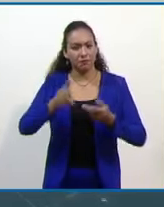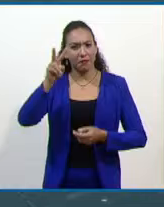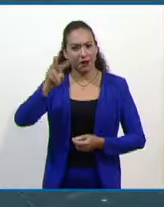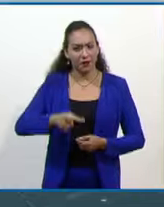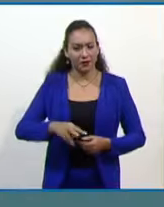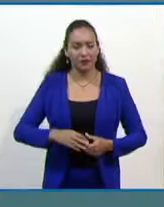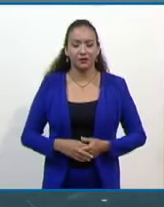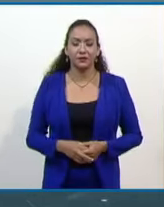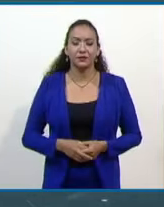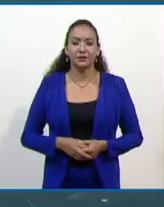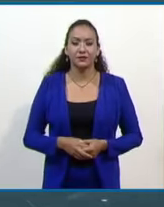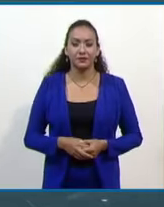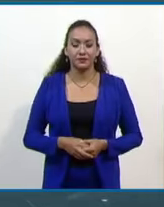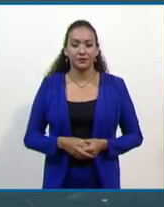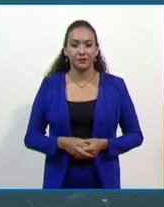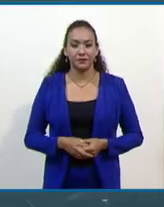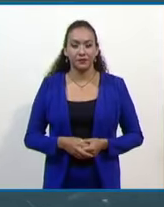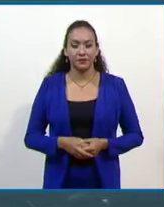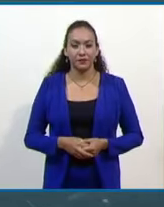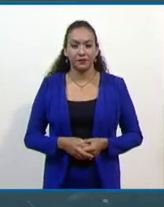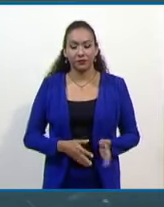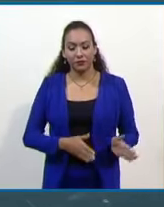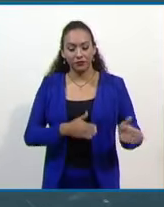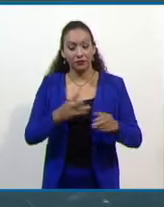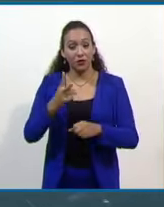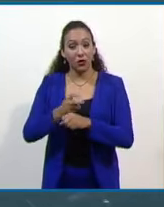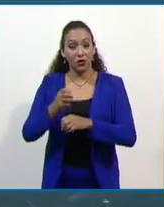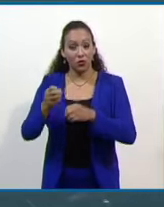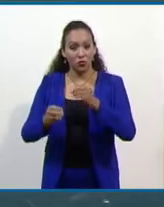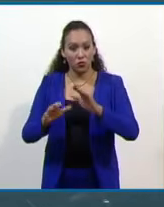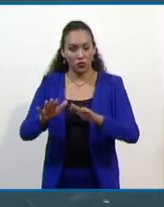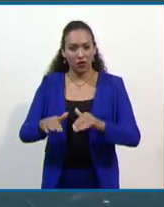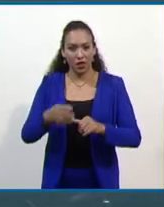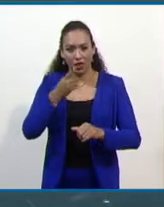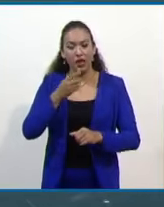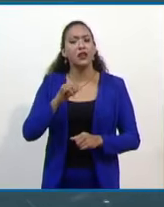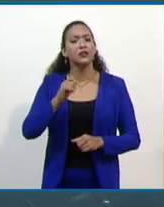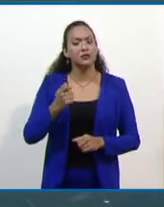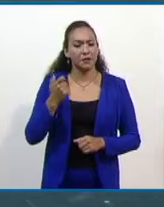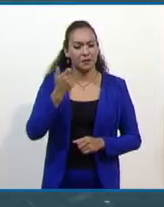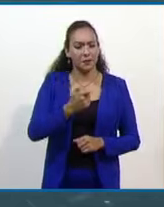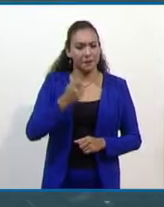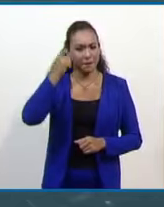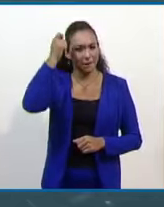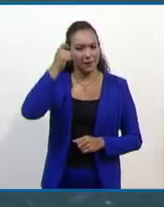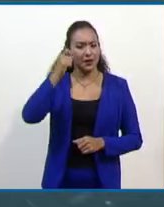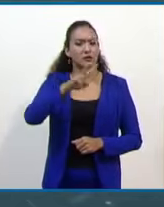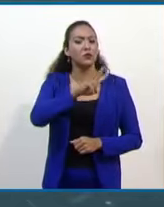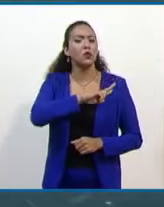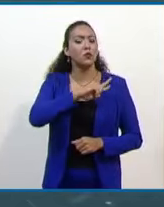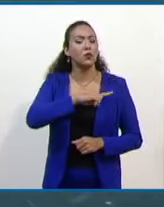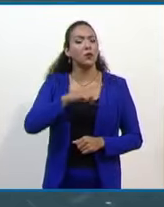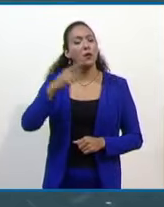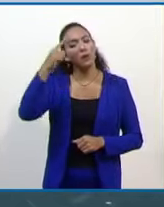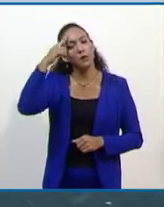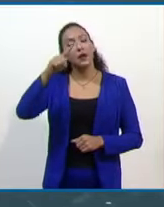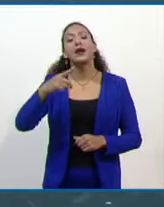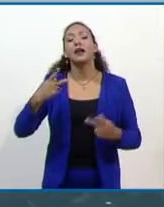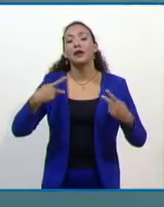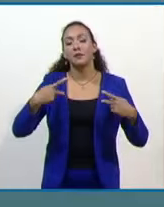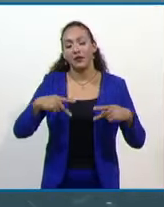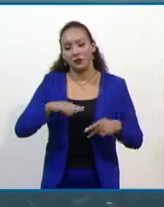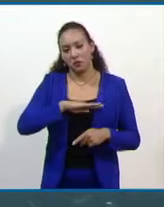sala. La segunda sala garantizó pensión por viudez a cónyuges de trabajador fallecido de Pemex.